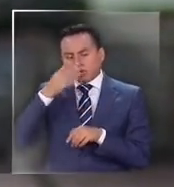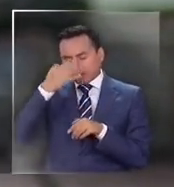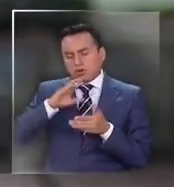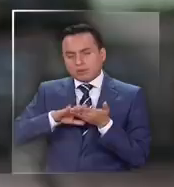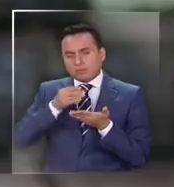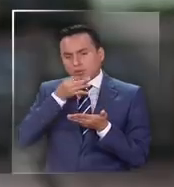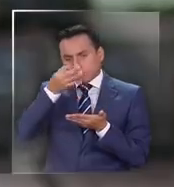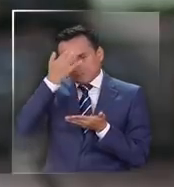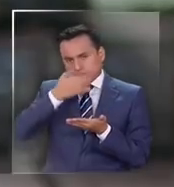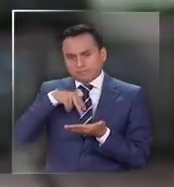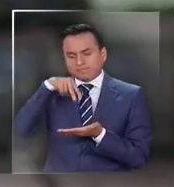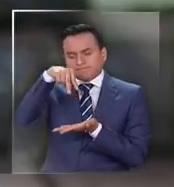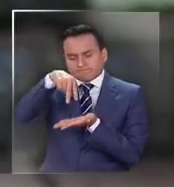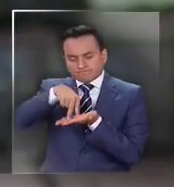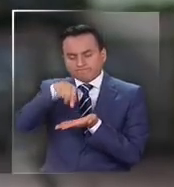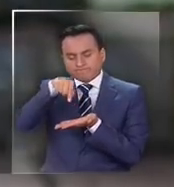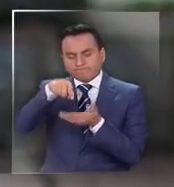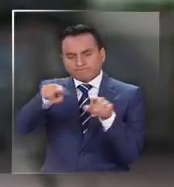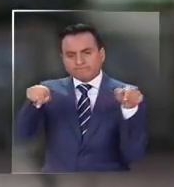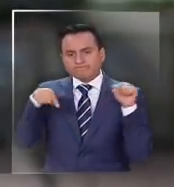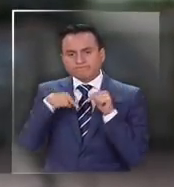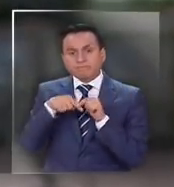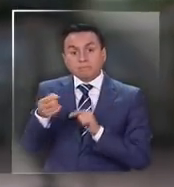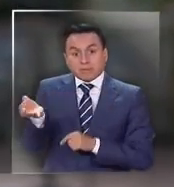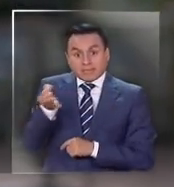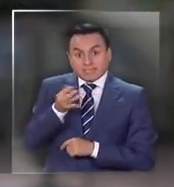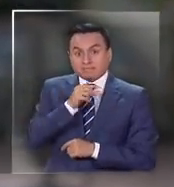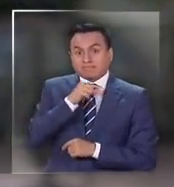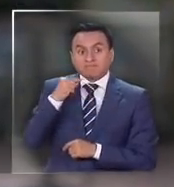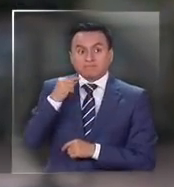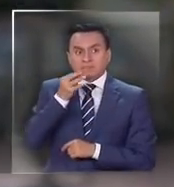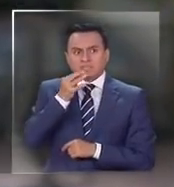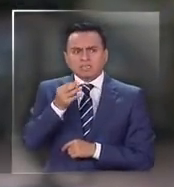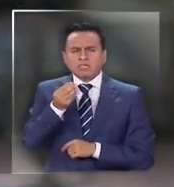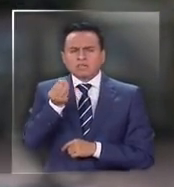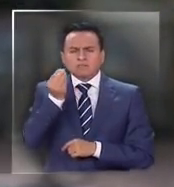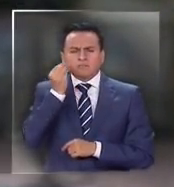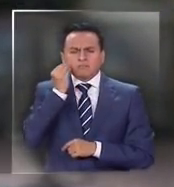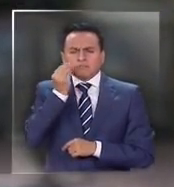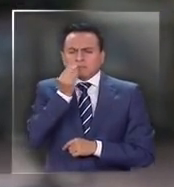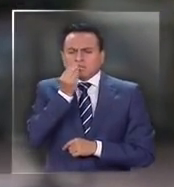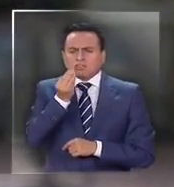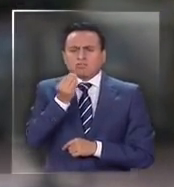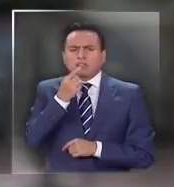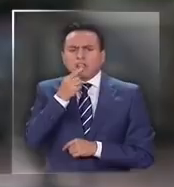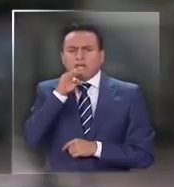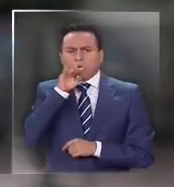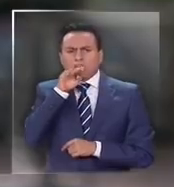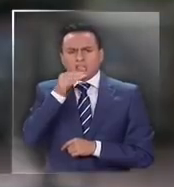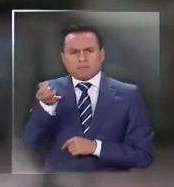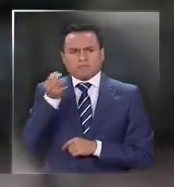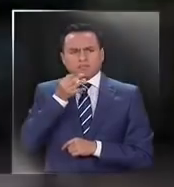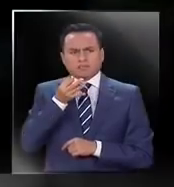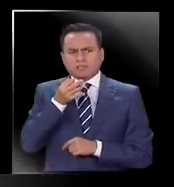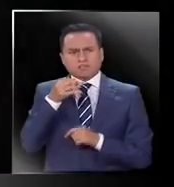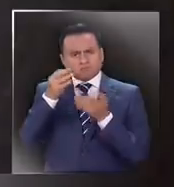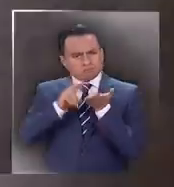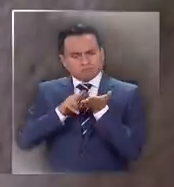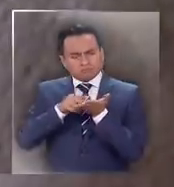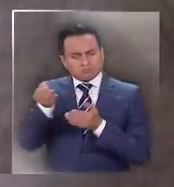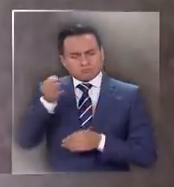mí, digamos. Me decía que le diera un beso y que sacara la lengüita, me decía,